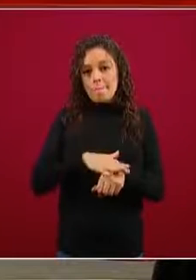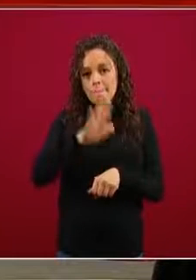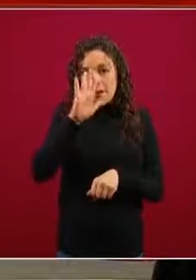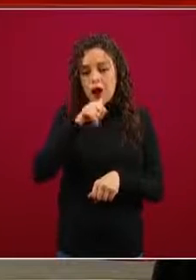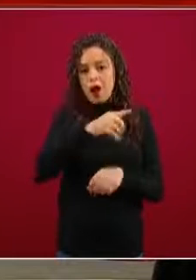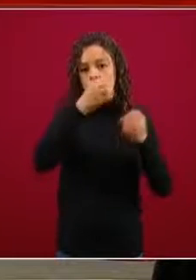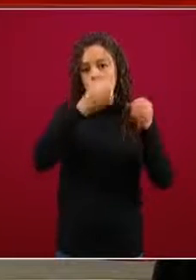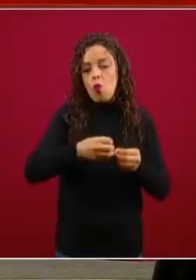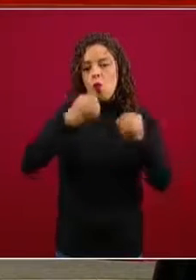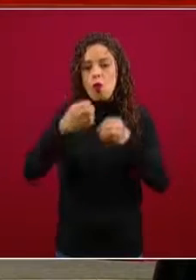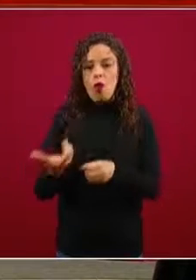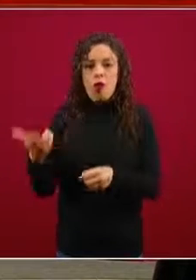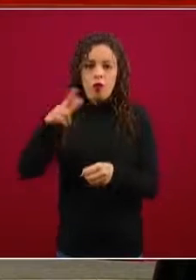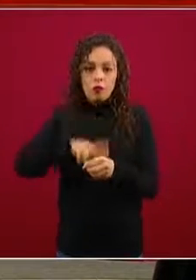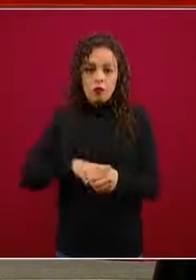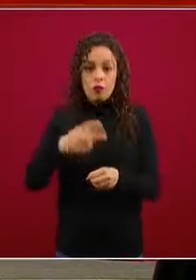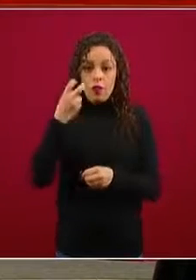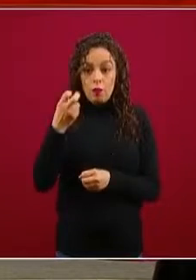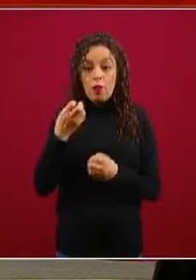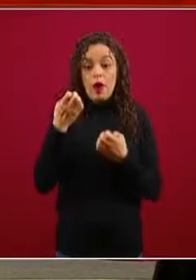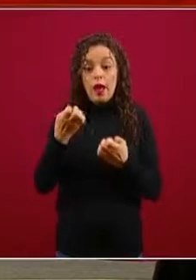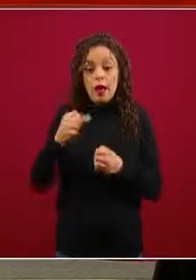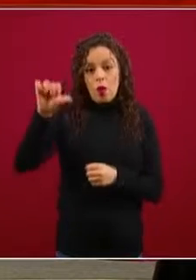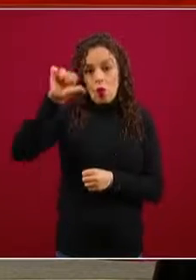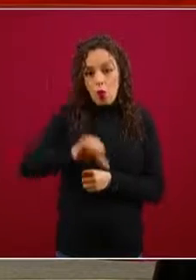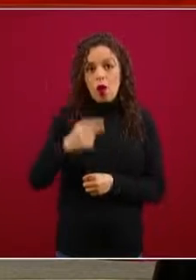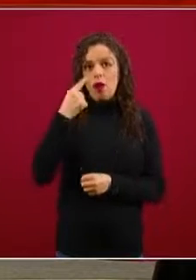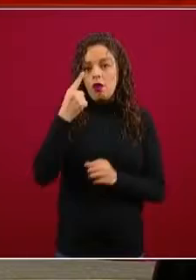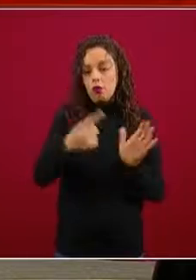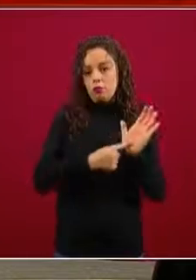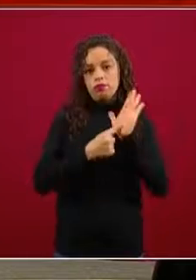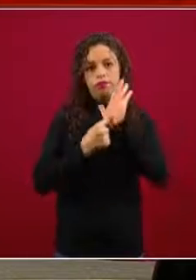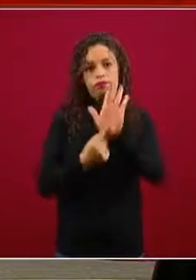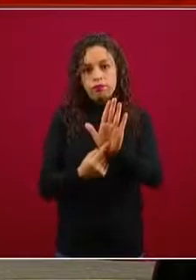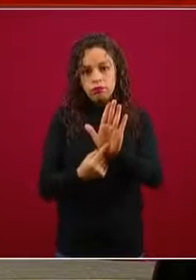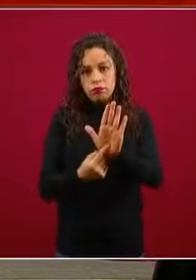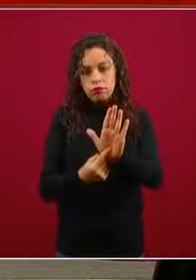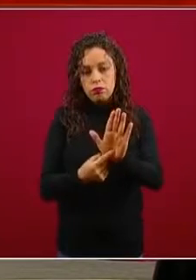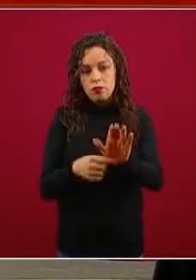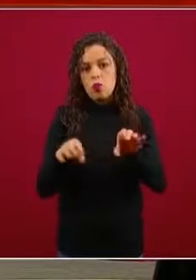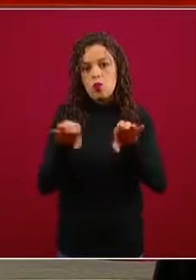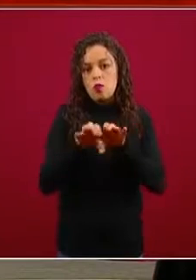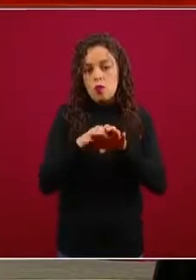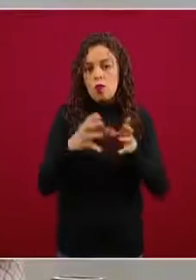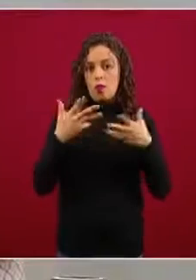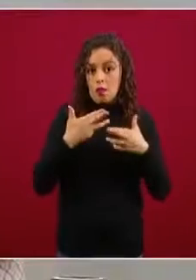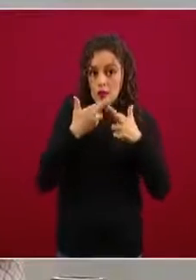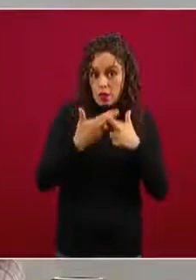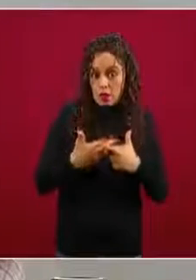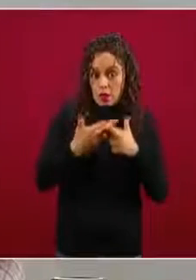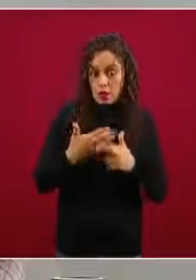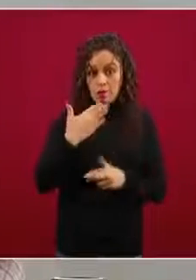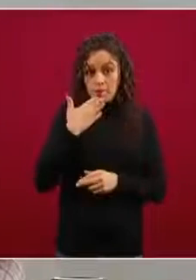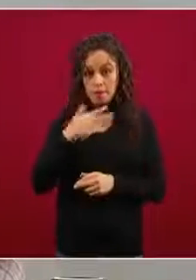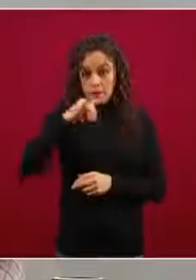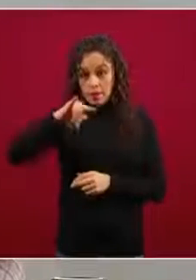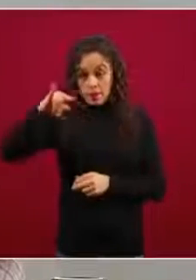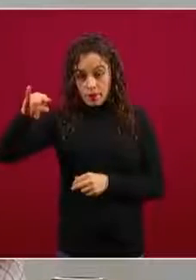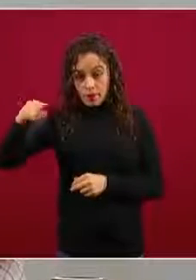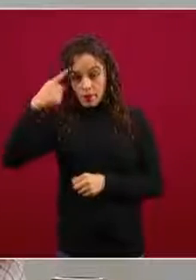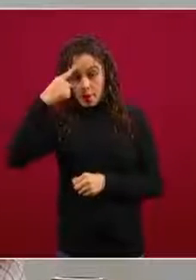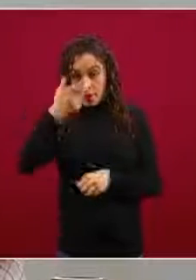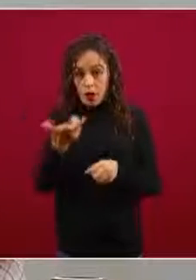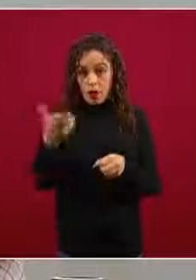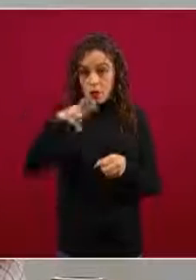10 estados el día de hoy a manera de arranque y para que se vea cómo está la ocupación y la disponibilidad hospitalaria en estos 10 estados que